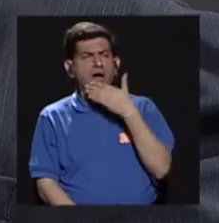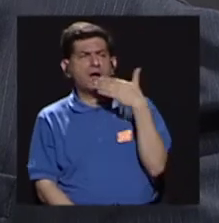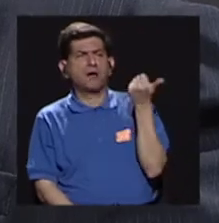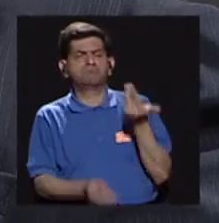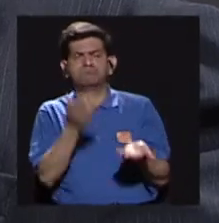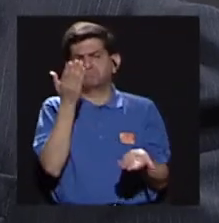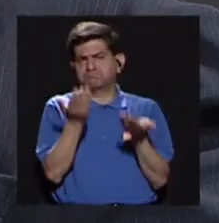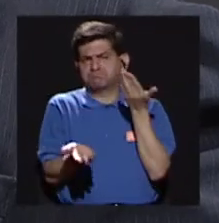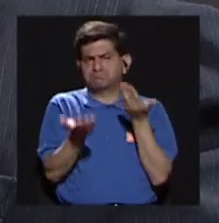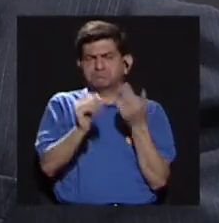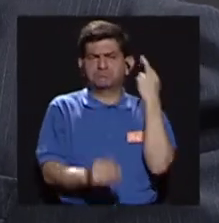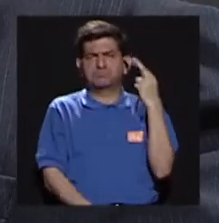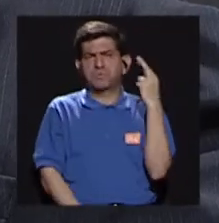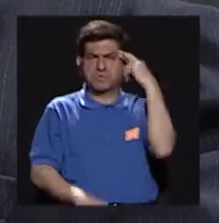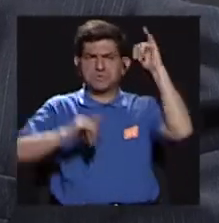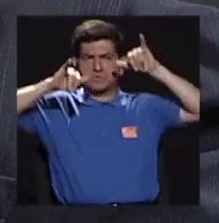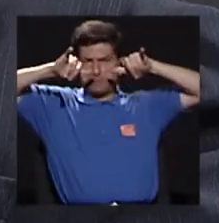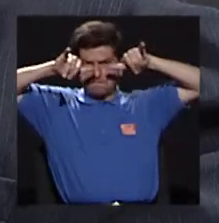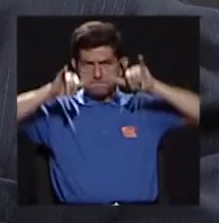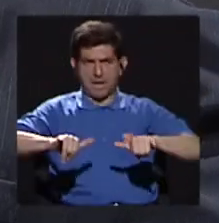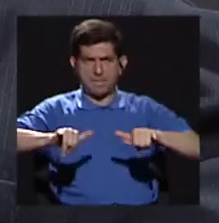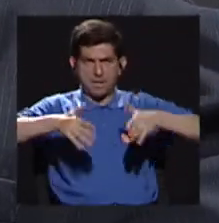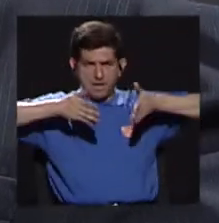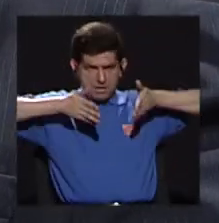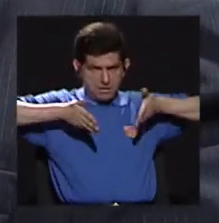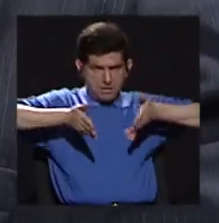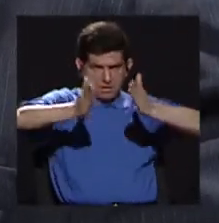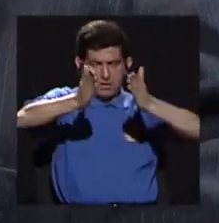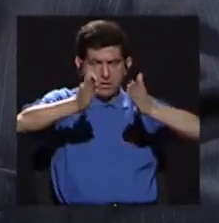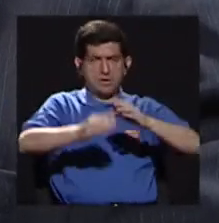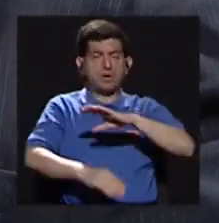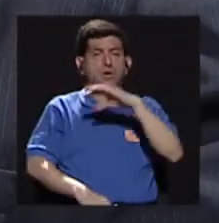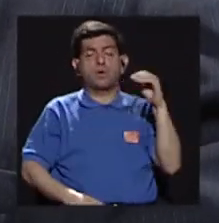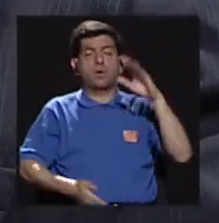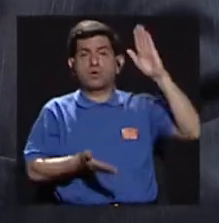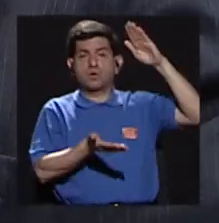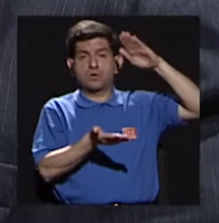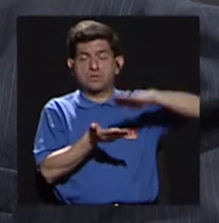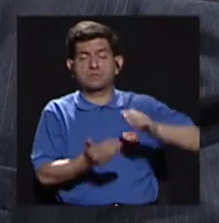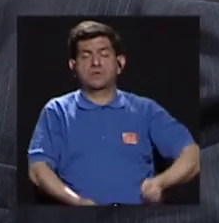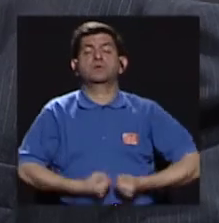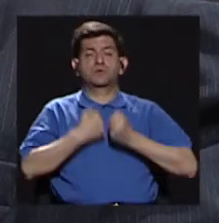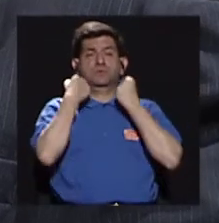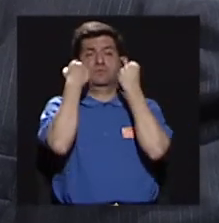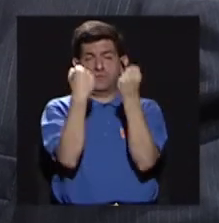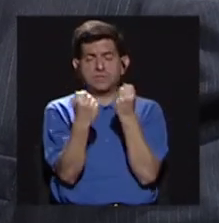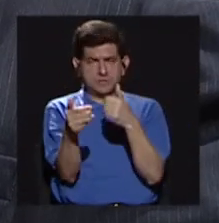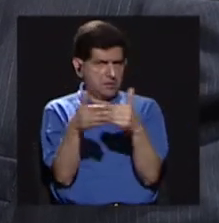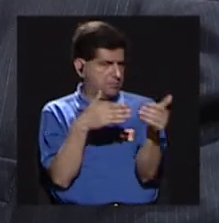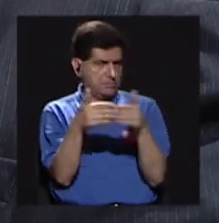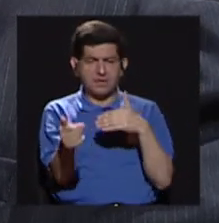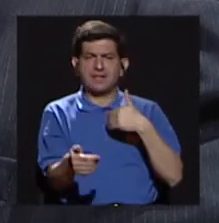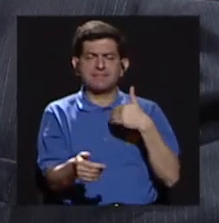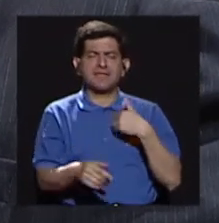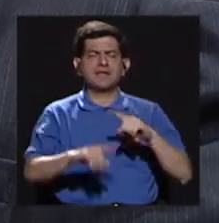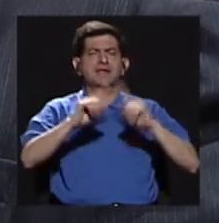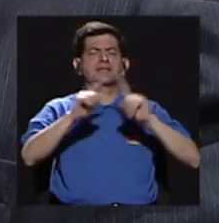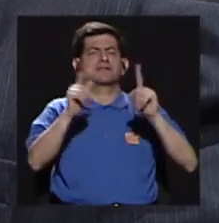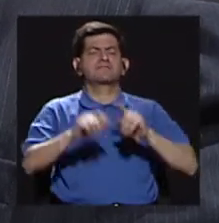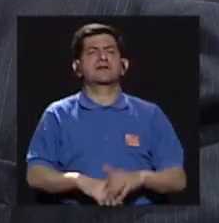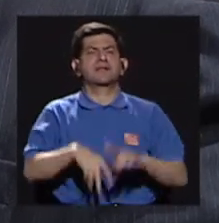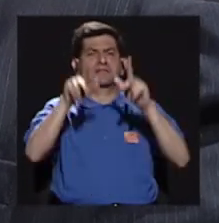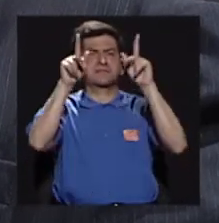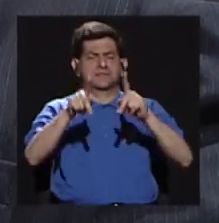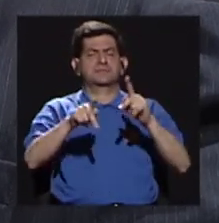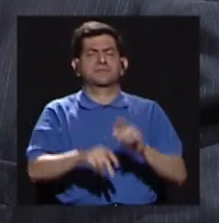en razón de mantener esa ruta aunque disminuir haya disminuido la intensidad tener interlocutores más